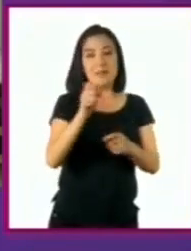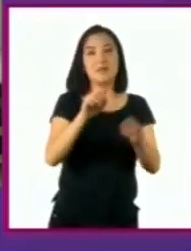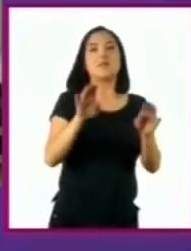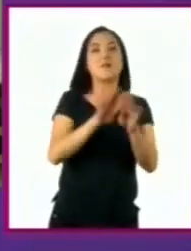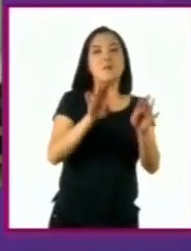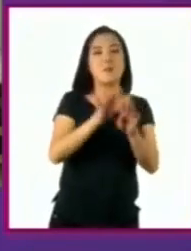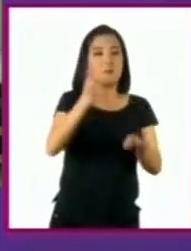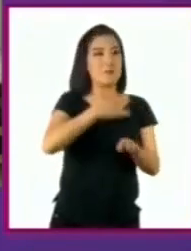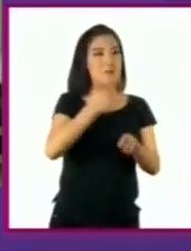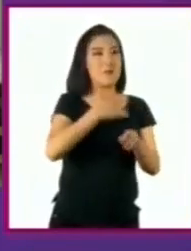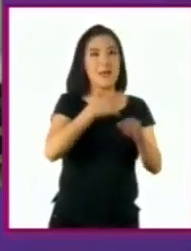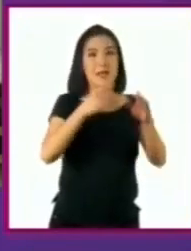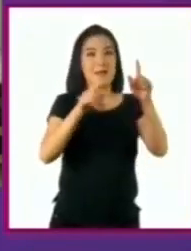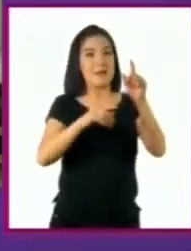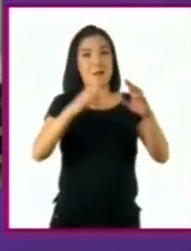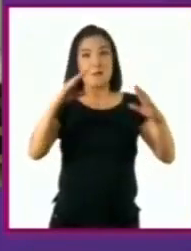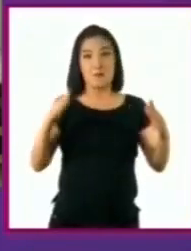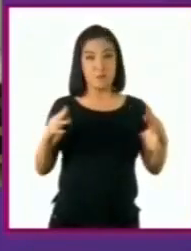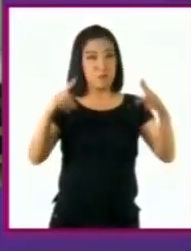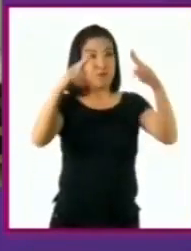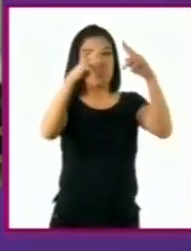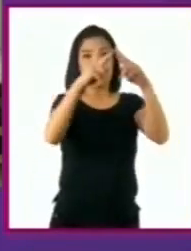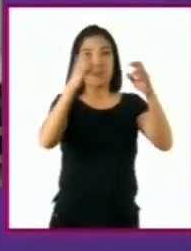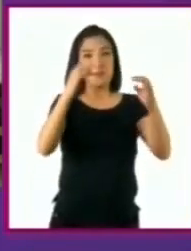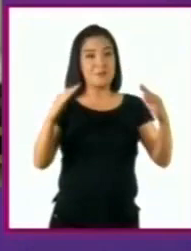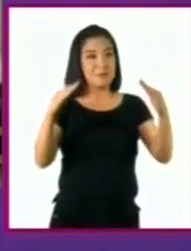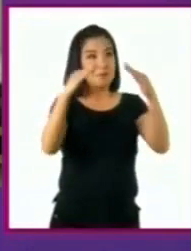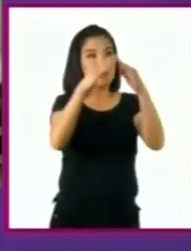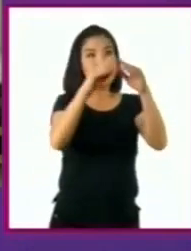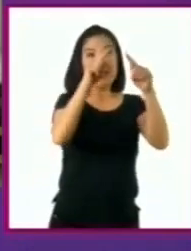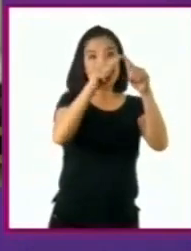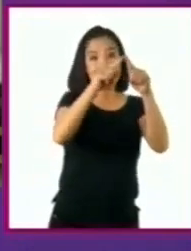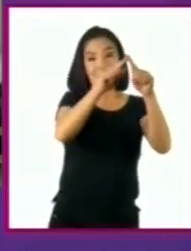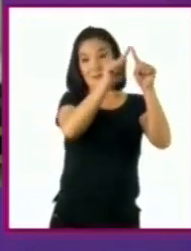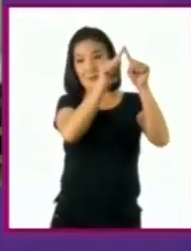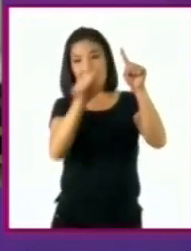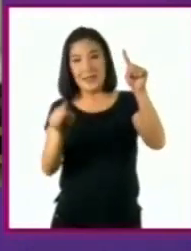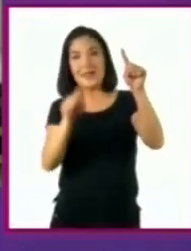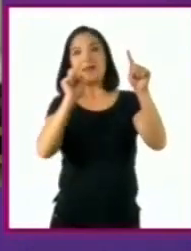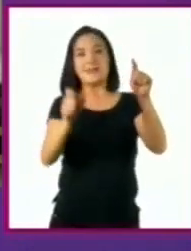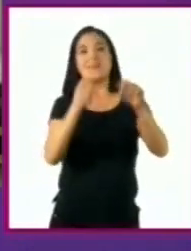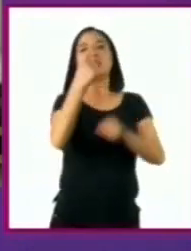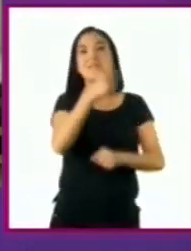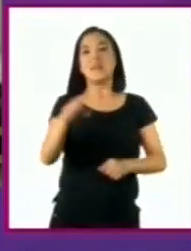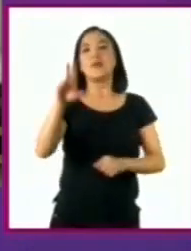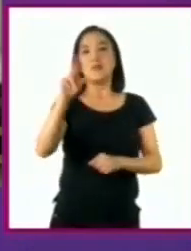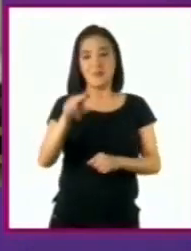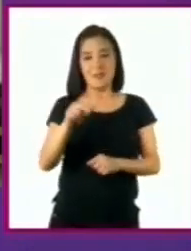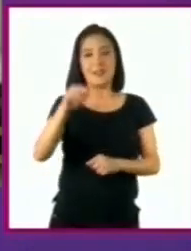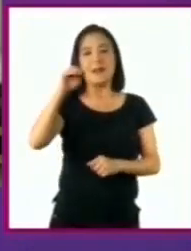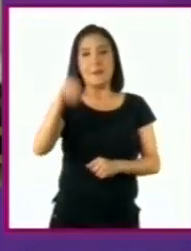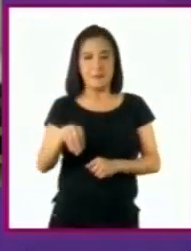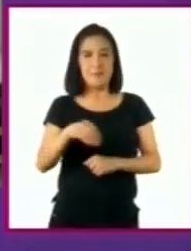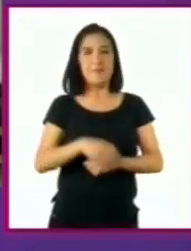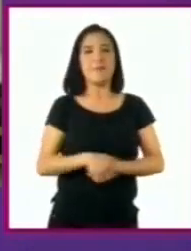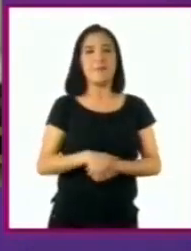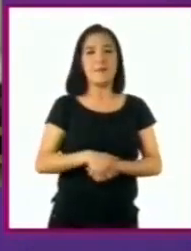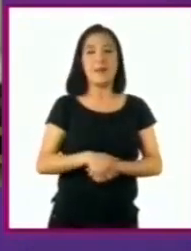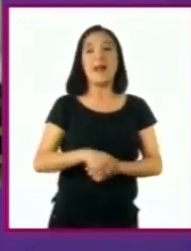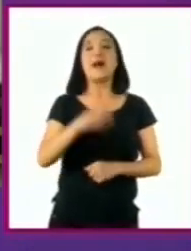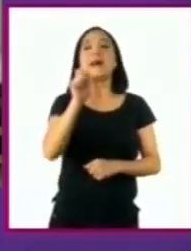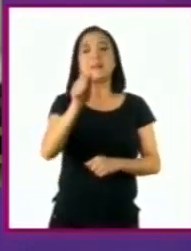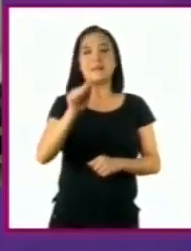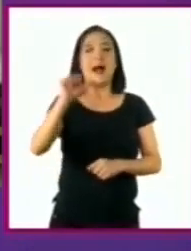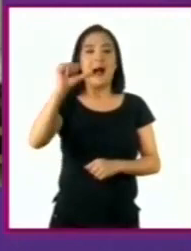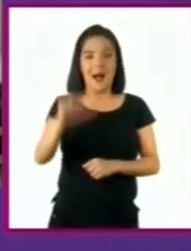la base de la altura hasta la punta de la sombra era de 180 metros. Designemos con la letra A